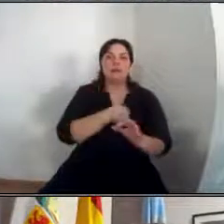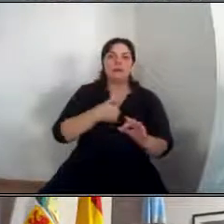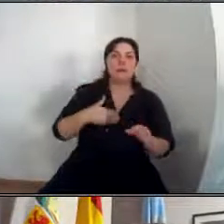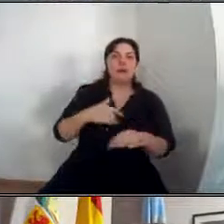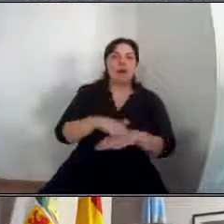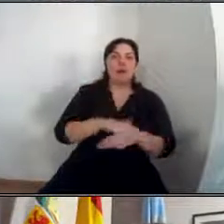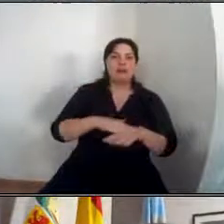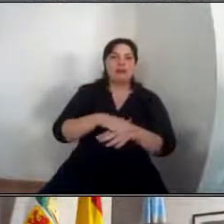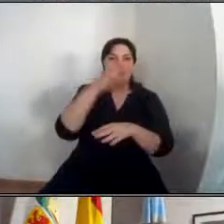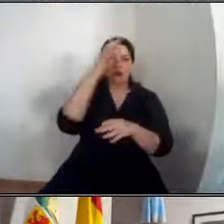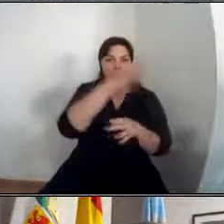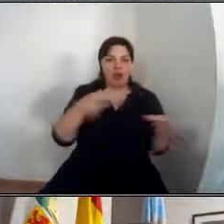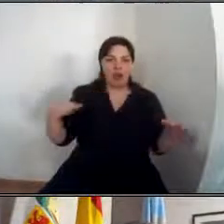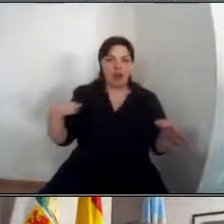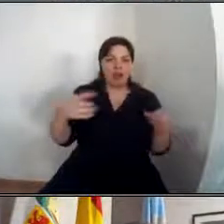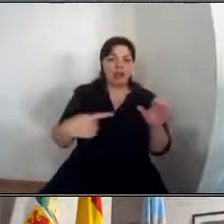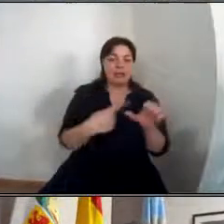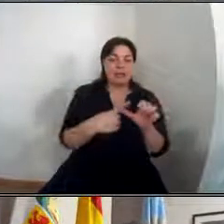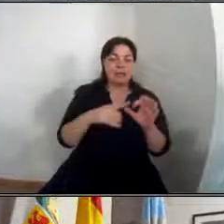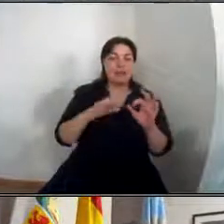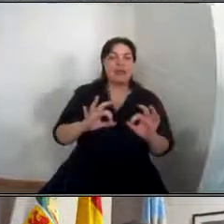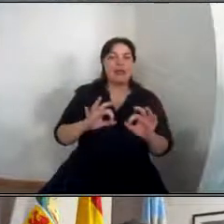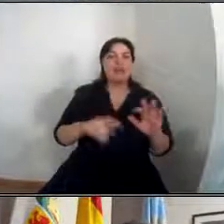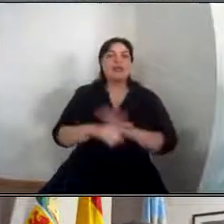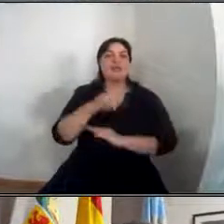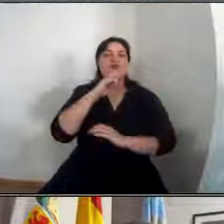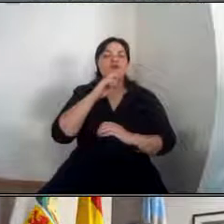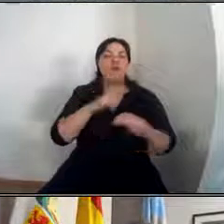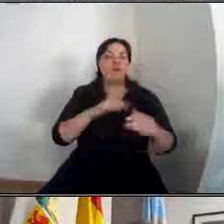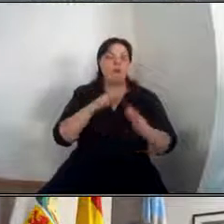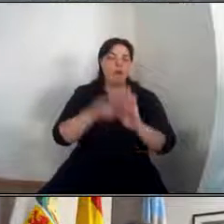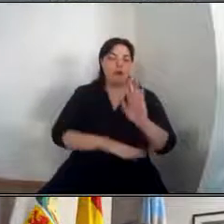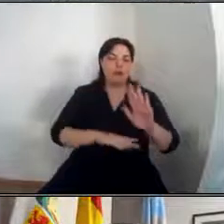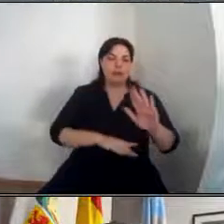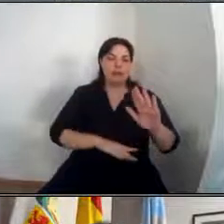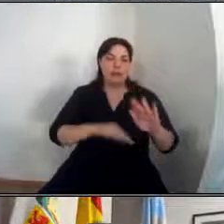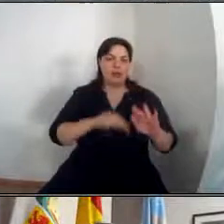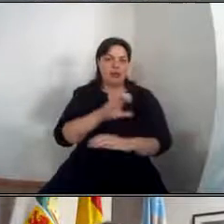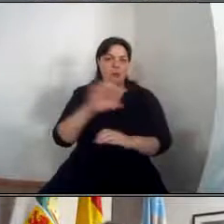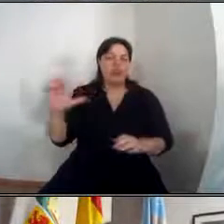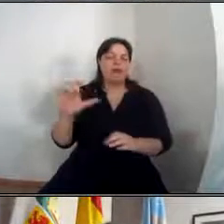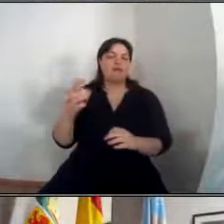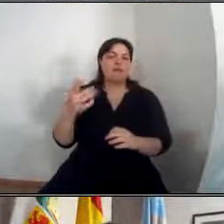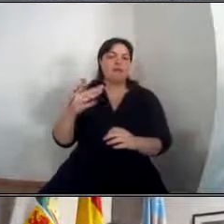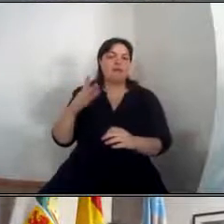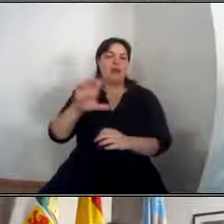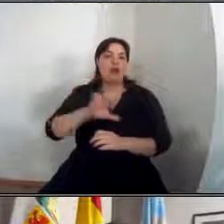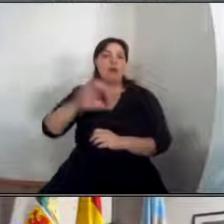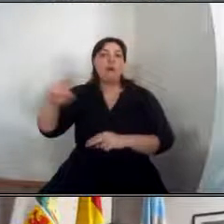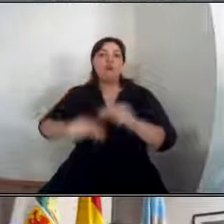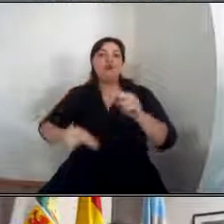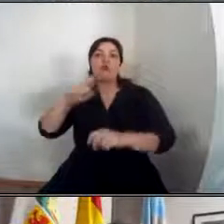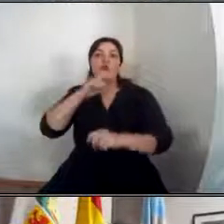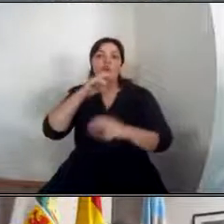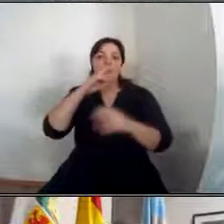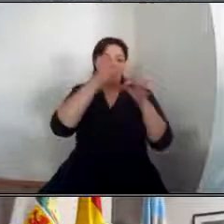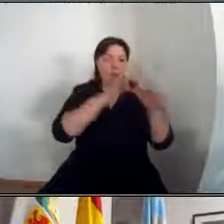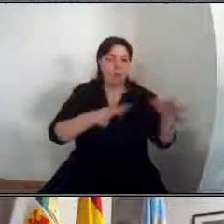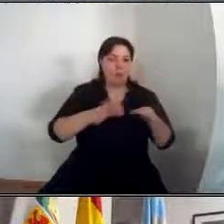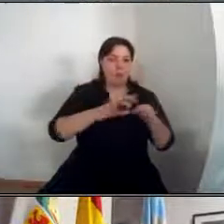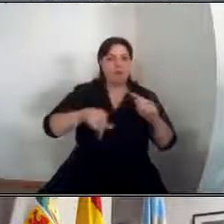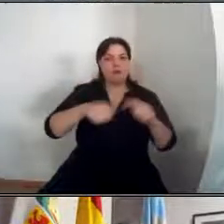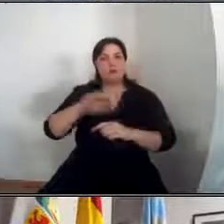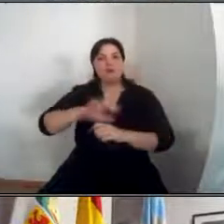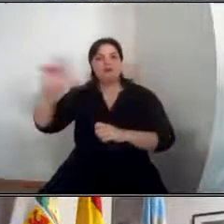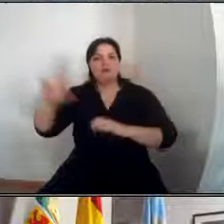administraciones locales extremeñas en la gestión de programas europeos, construyendo Europa desde lo local. Y bueno, quedarían tres